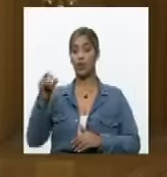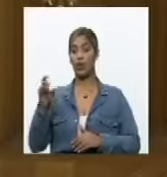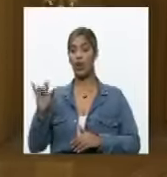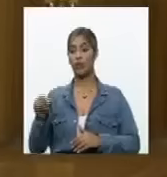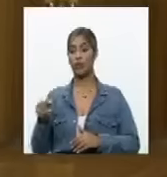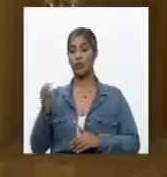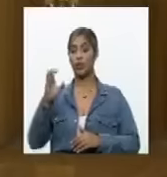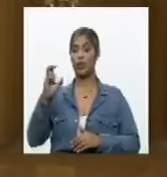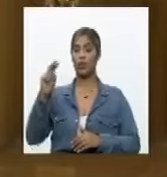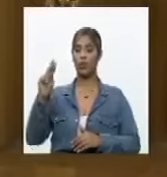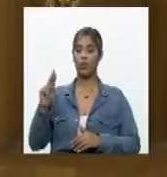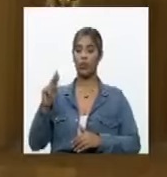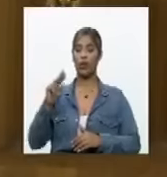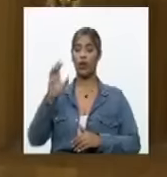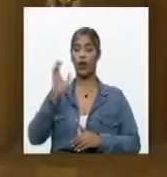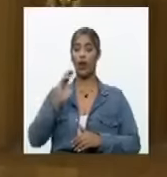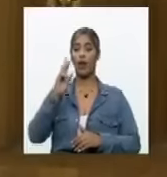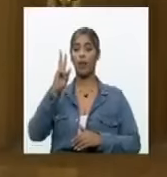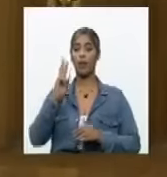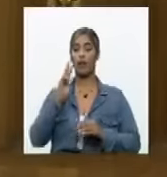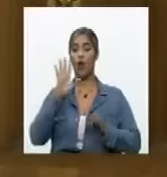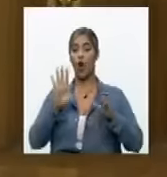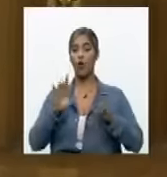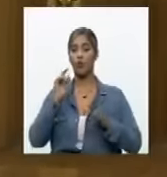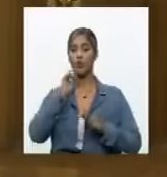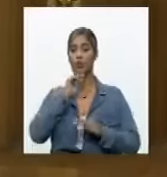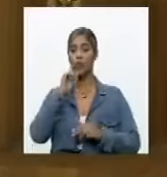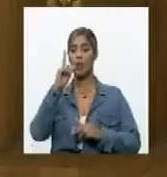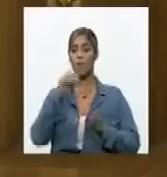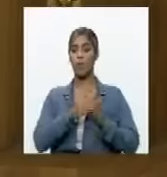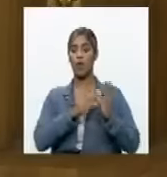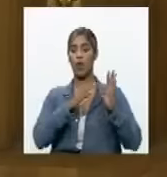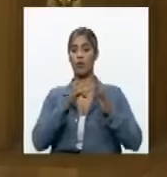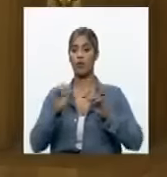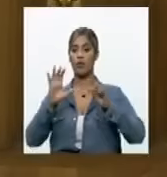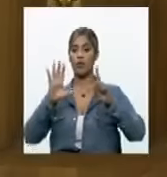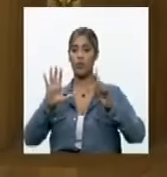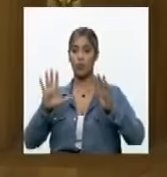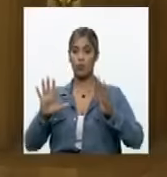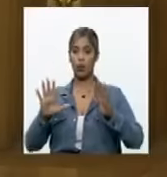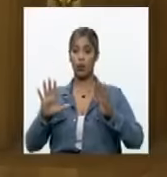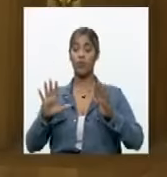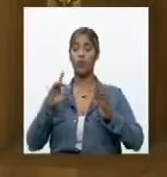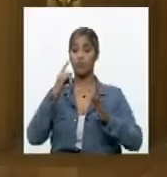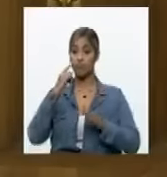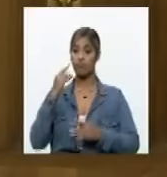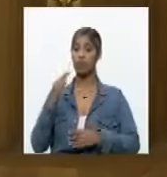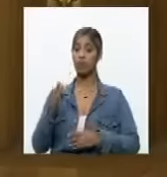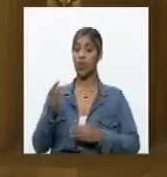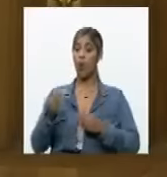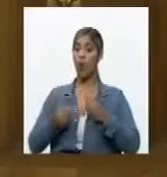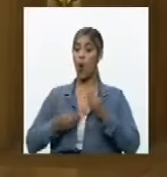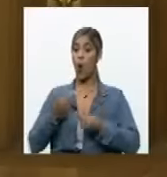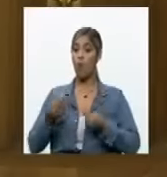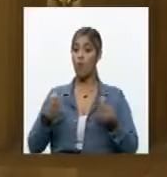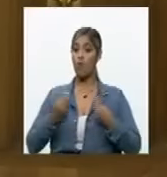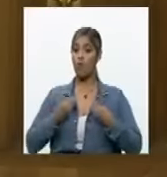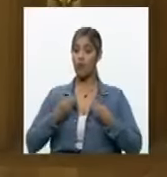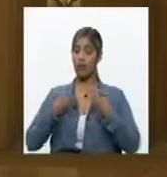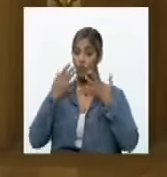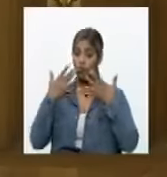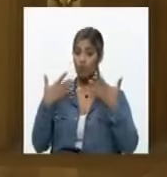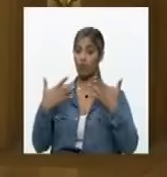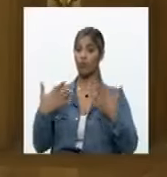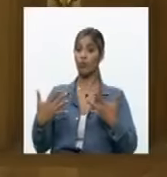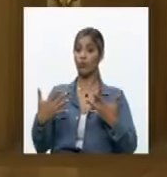28 de octubre de 1769. Y vaya que tuvo una vida brillante,